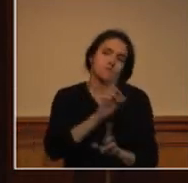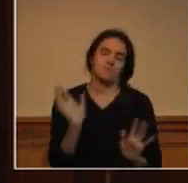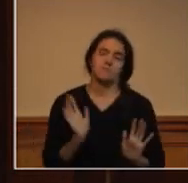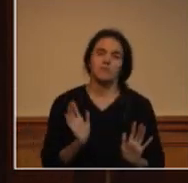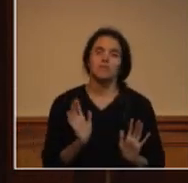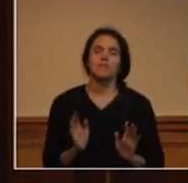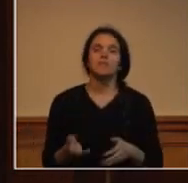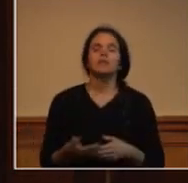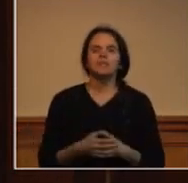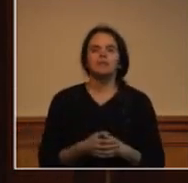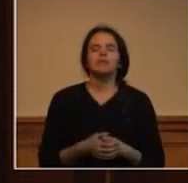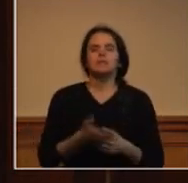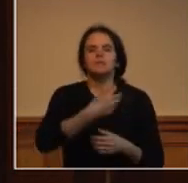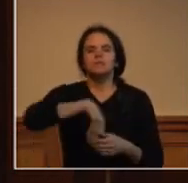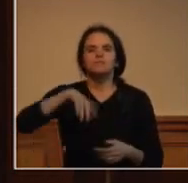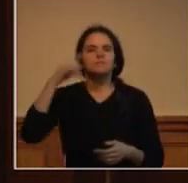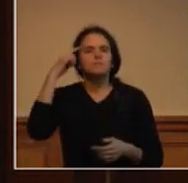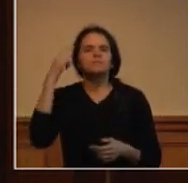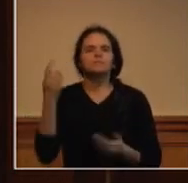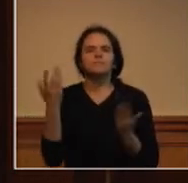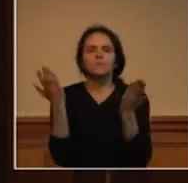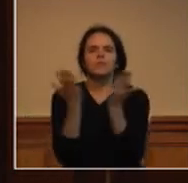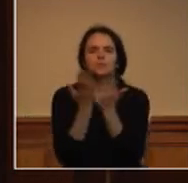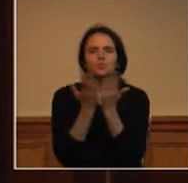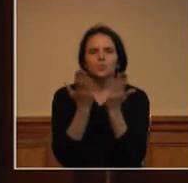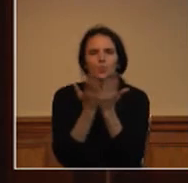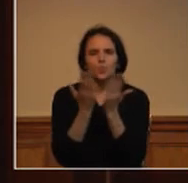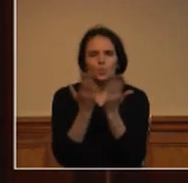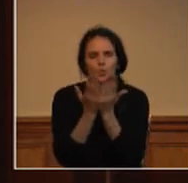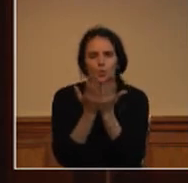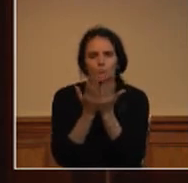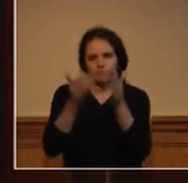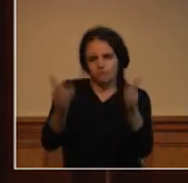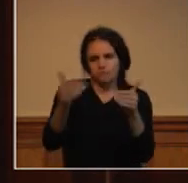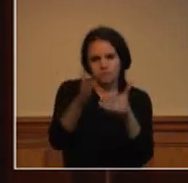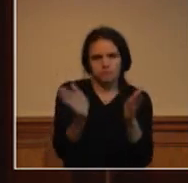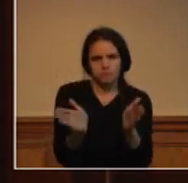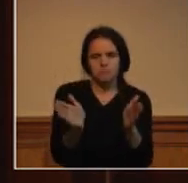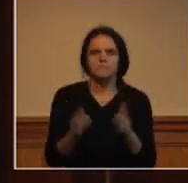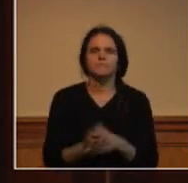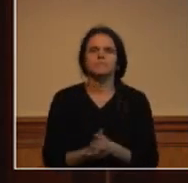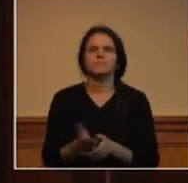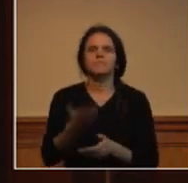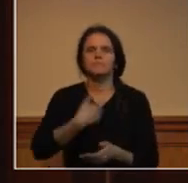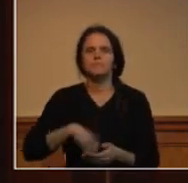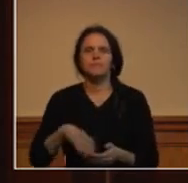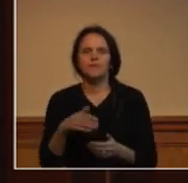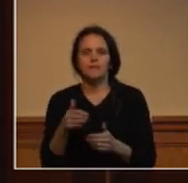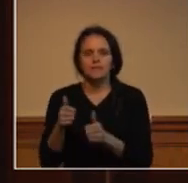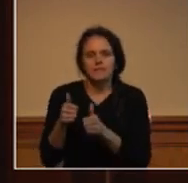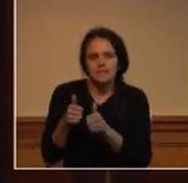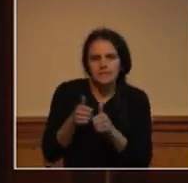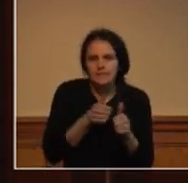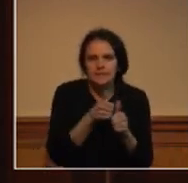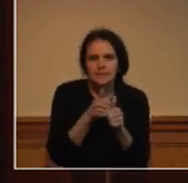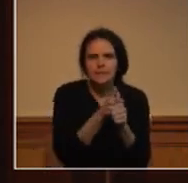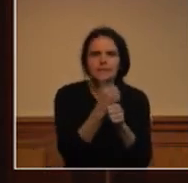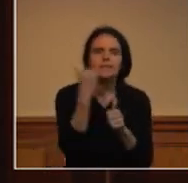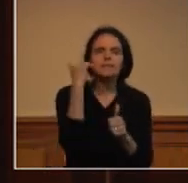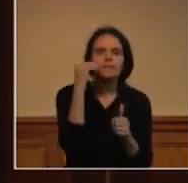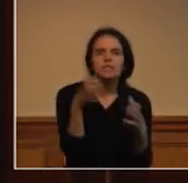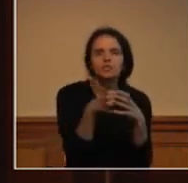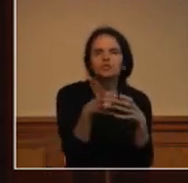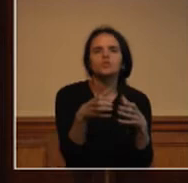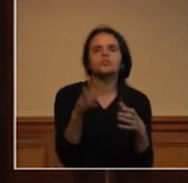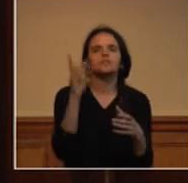momento se formuló como un estudio de cohorte. Entonces propusimos seguir a chiquitos con síndrome de